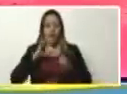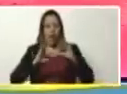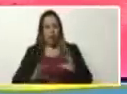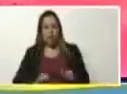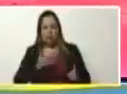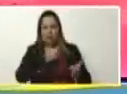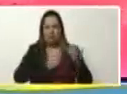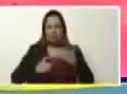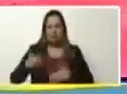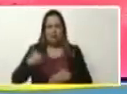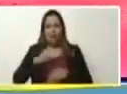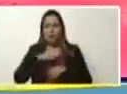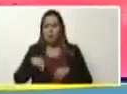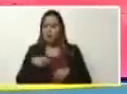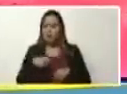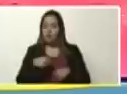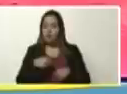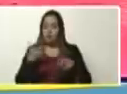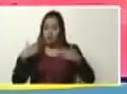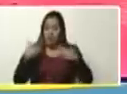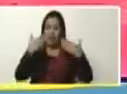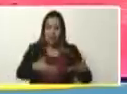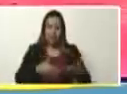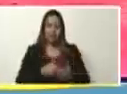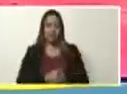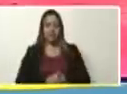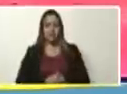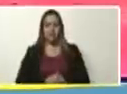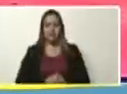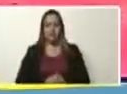heridas, pero lo que vamos es para adelante. Ah,